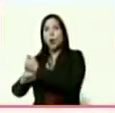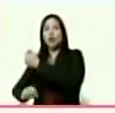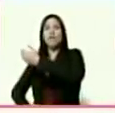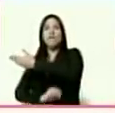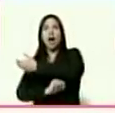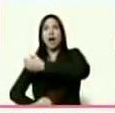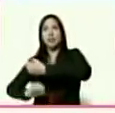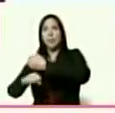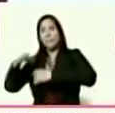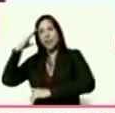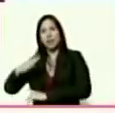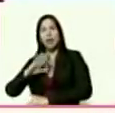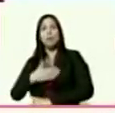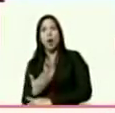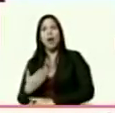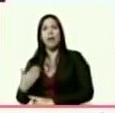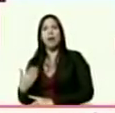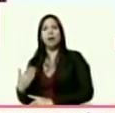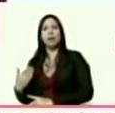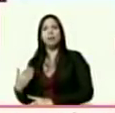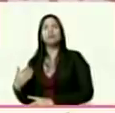por Venezuela sin ningún problema.